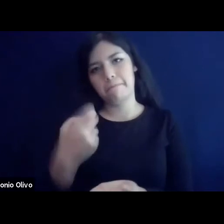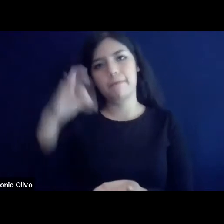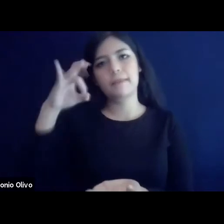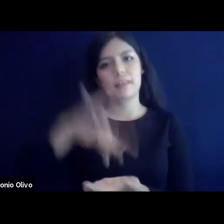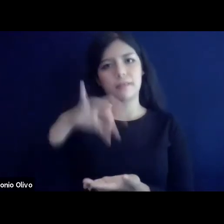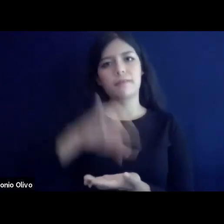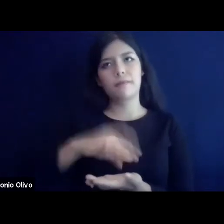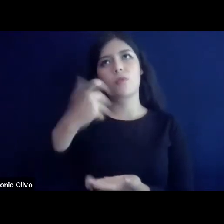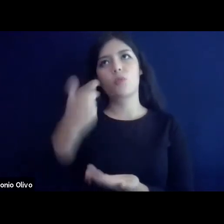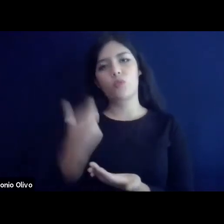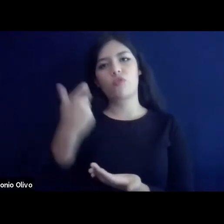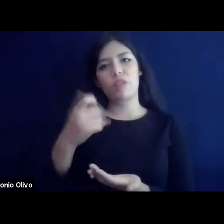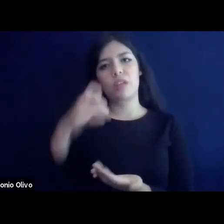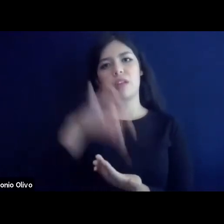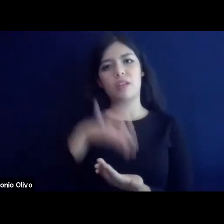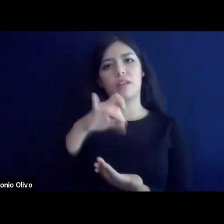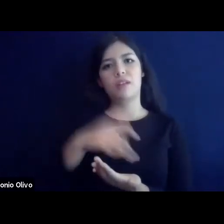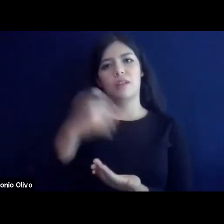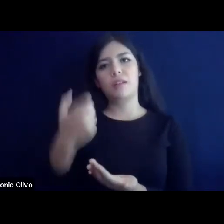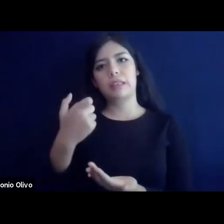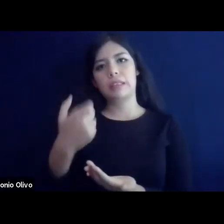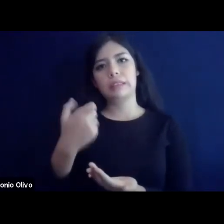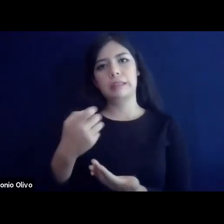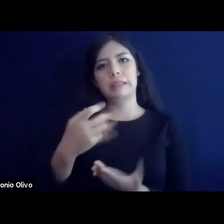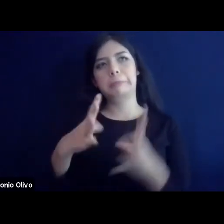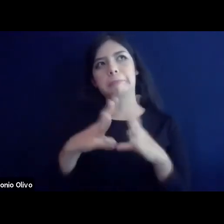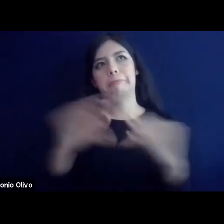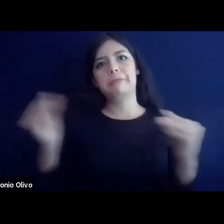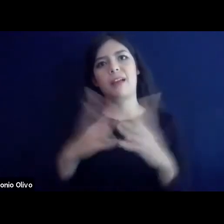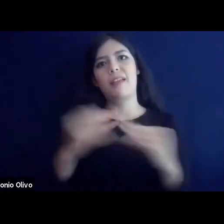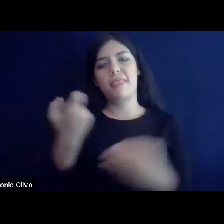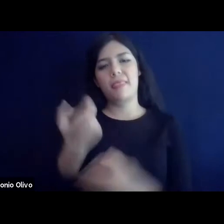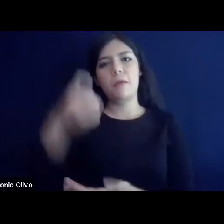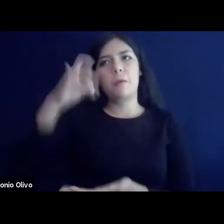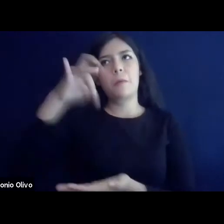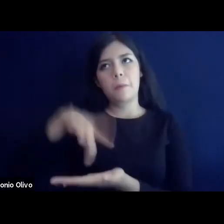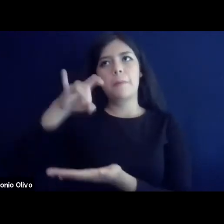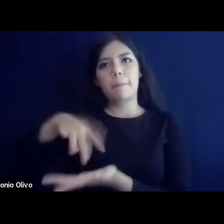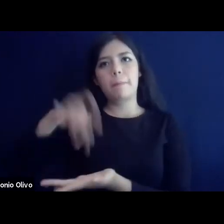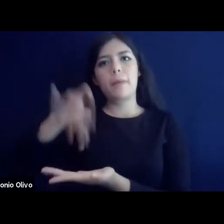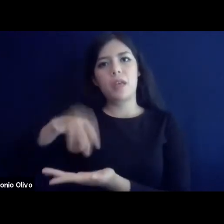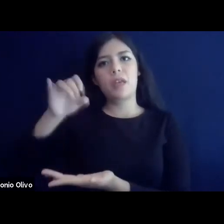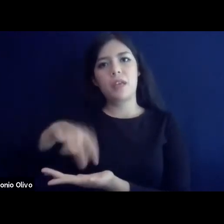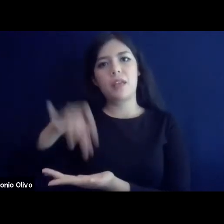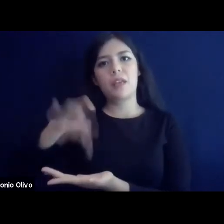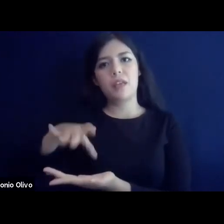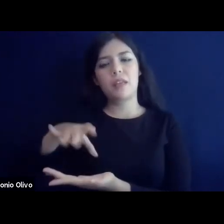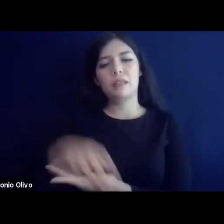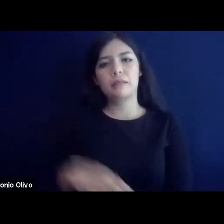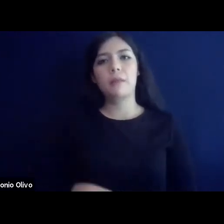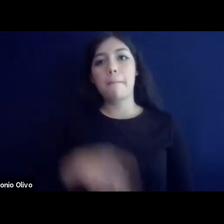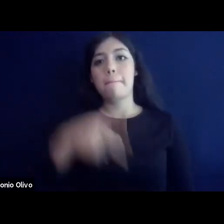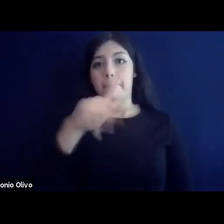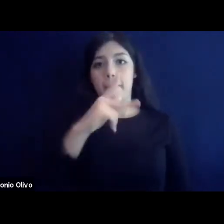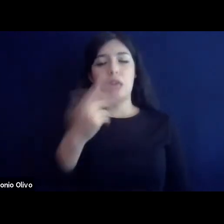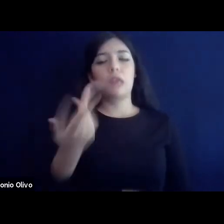buena parte de mi sueldo se vaya en Uber. Entonces, pues a mí la verdad sí me ha